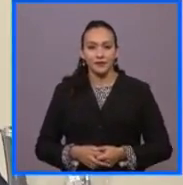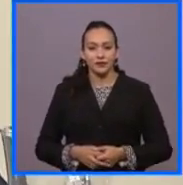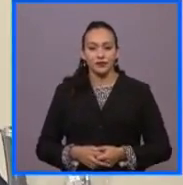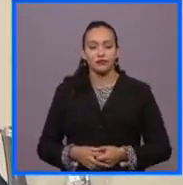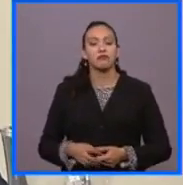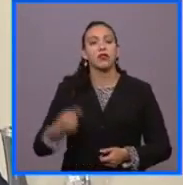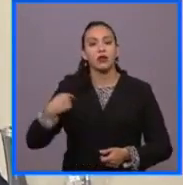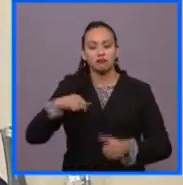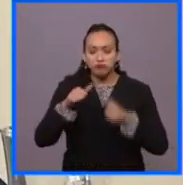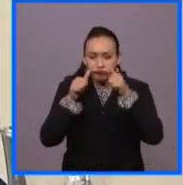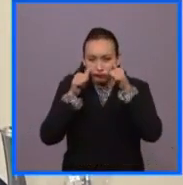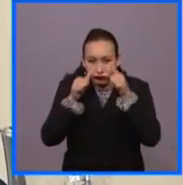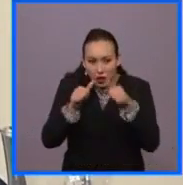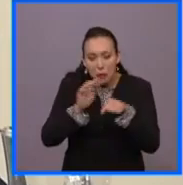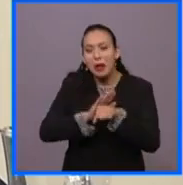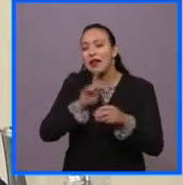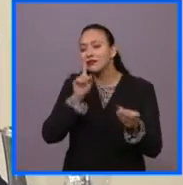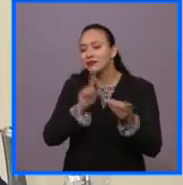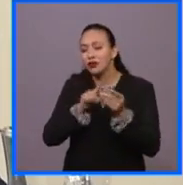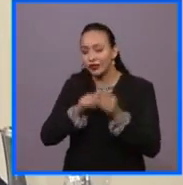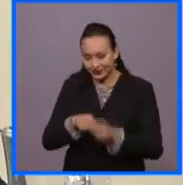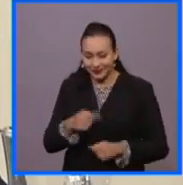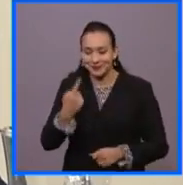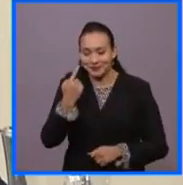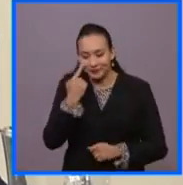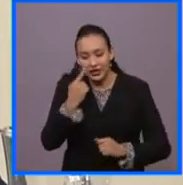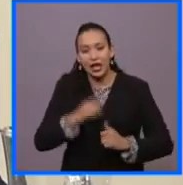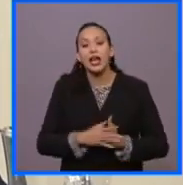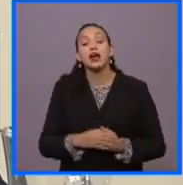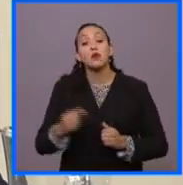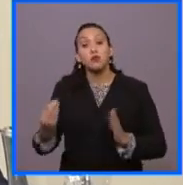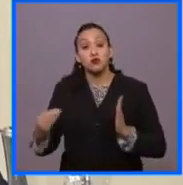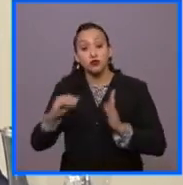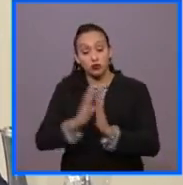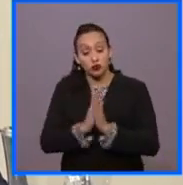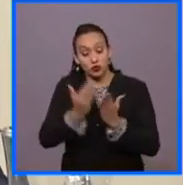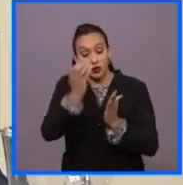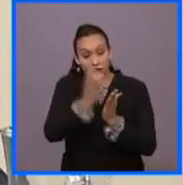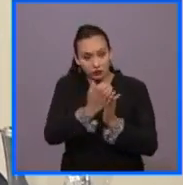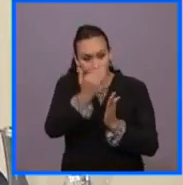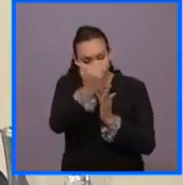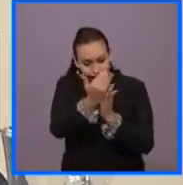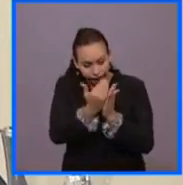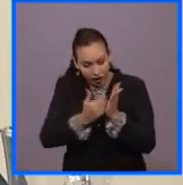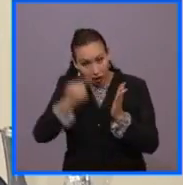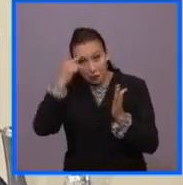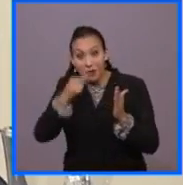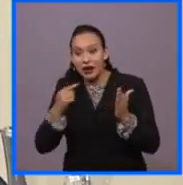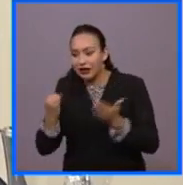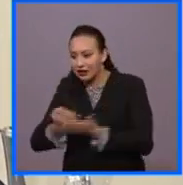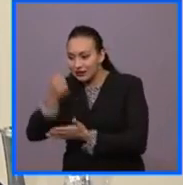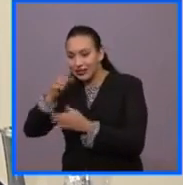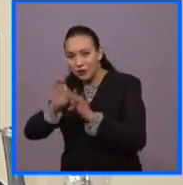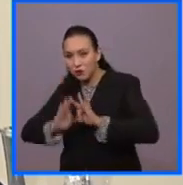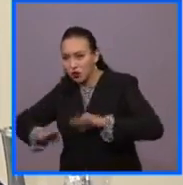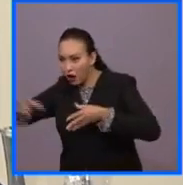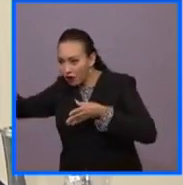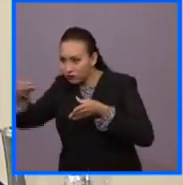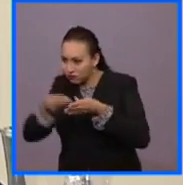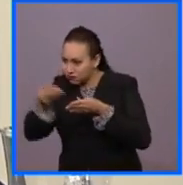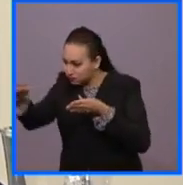Nos hemos enfocado en la producción de estos cuadernos, buscando mostrar cómo es que